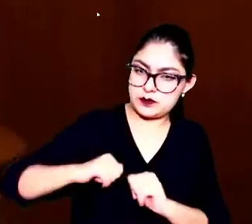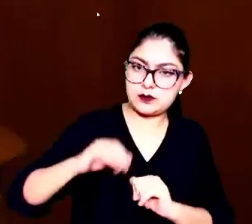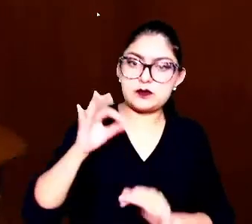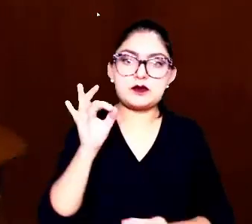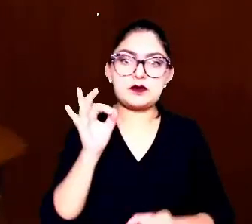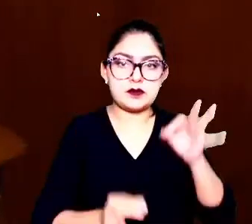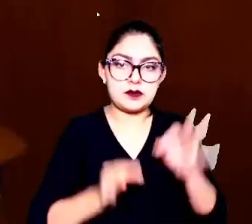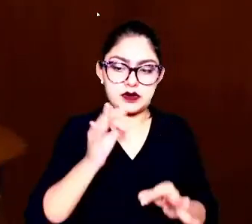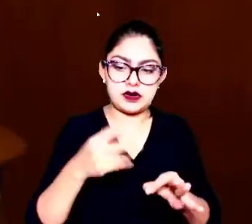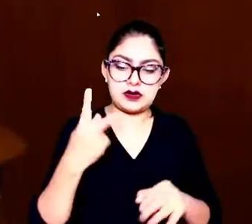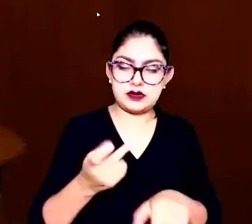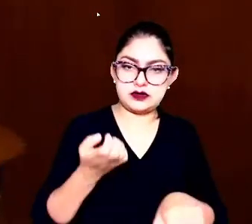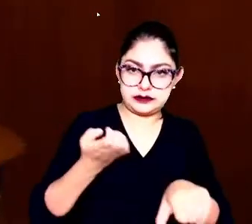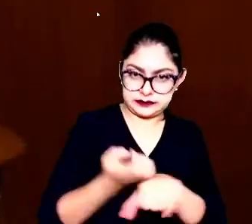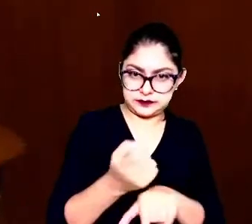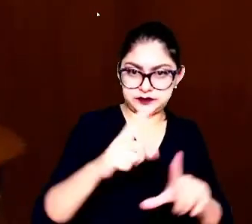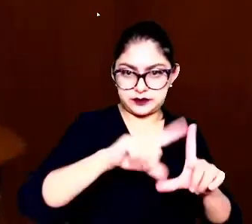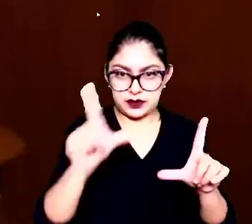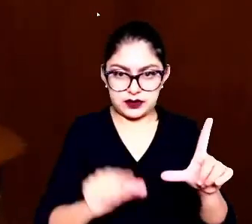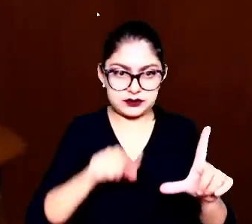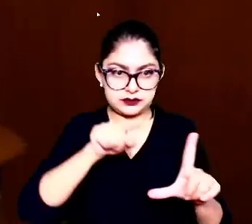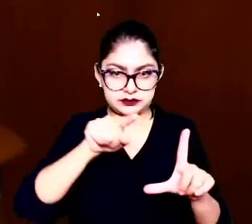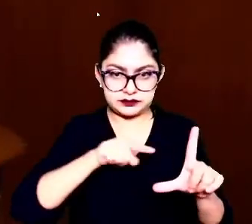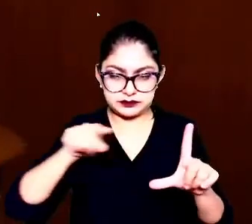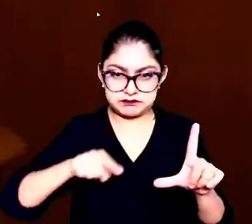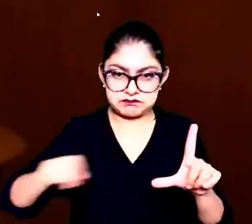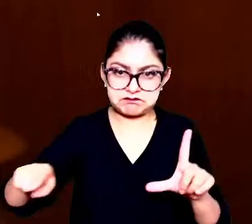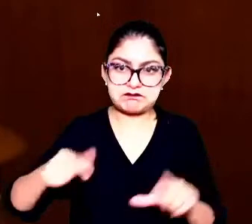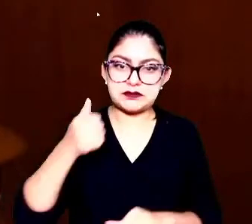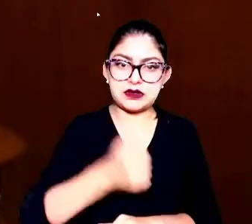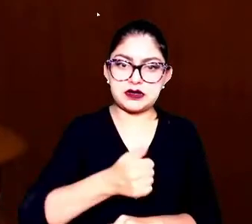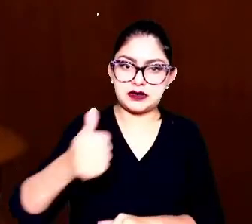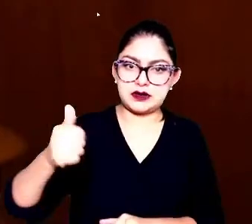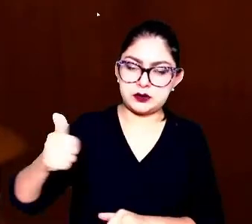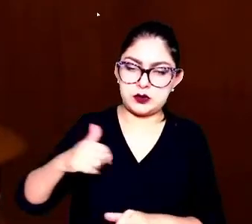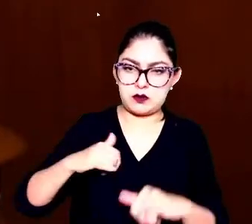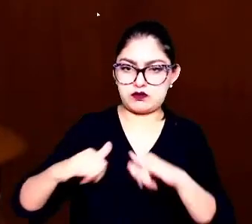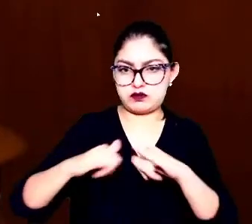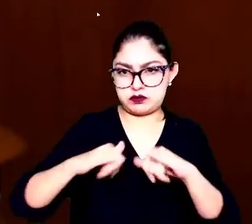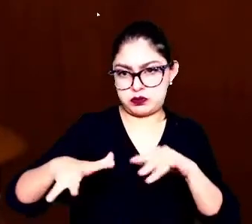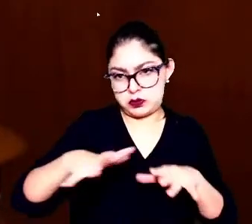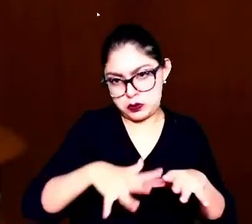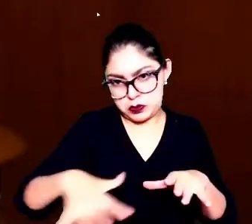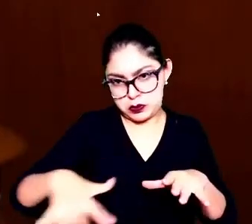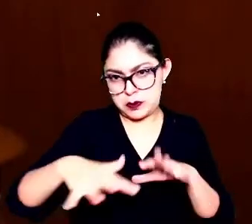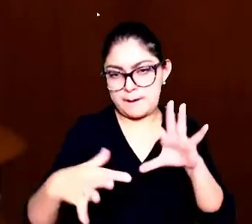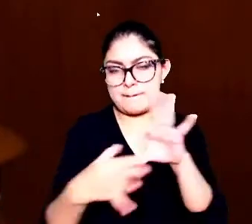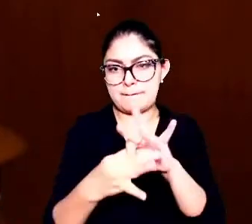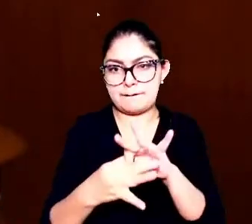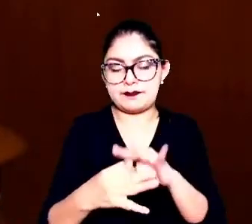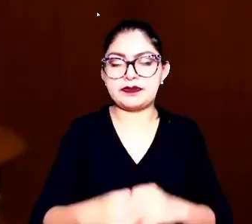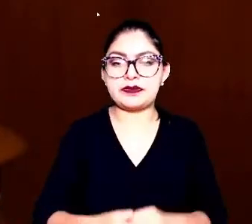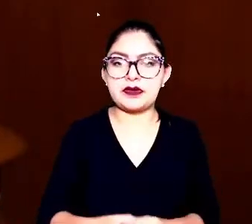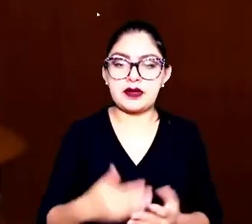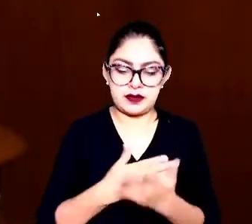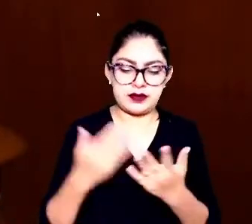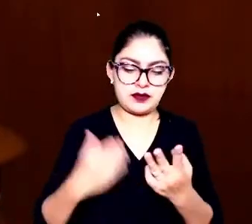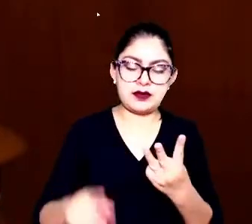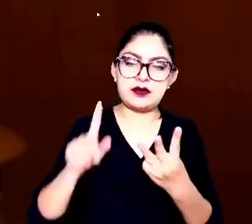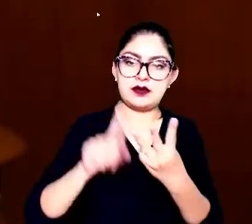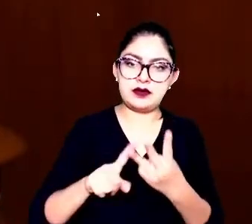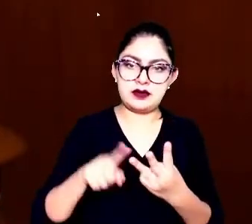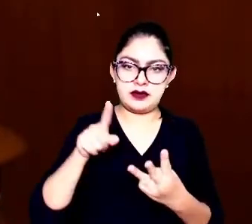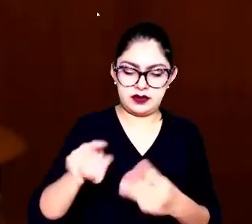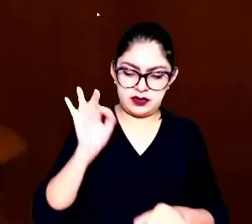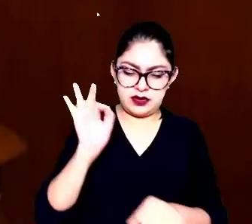federativas en sus respectivas jurisdicciones tercero la protección y la tutela de